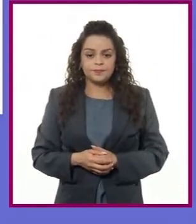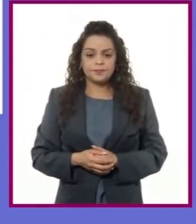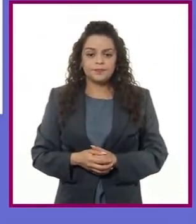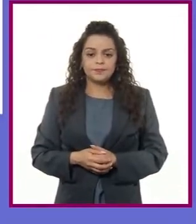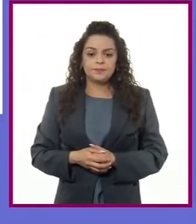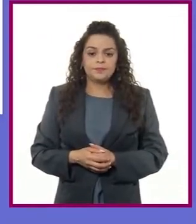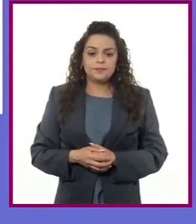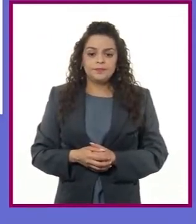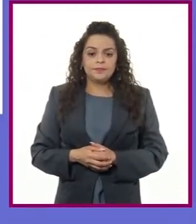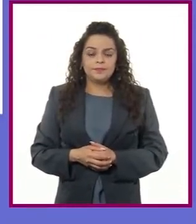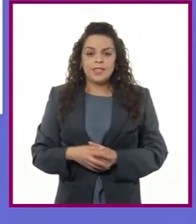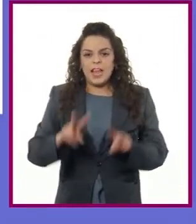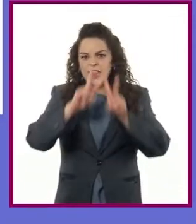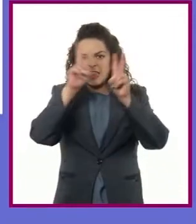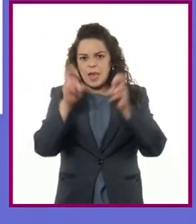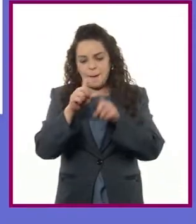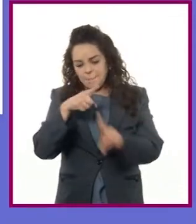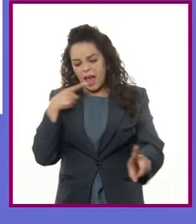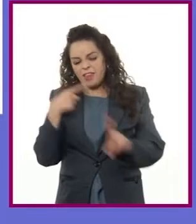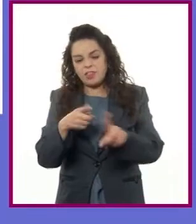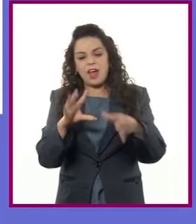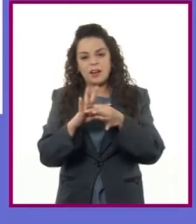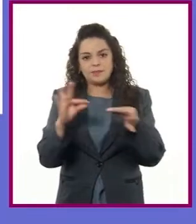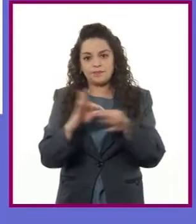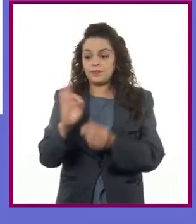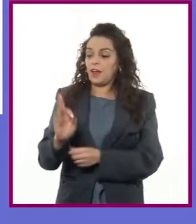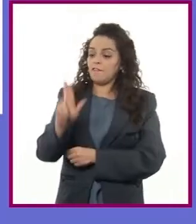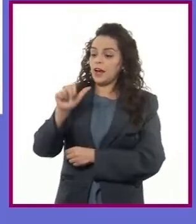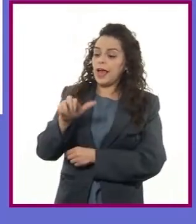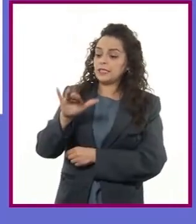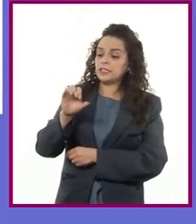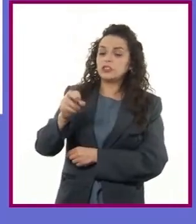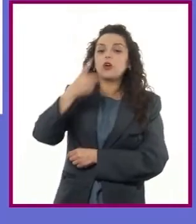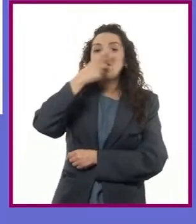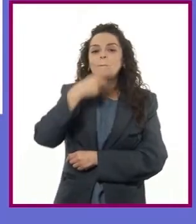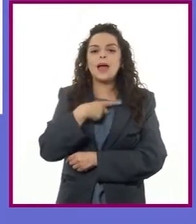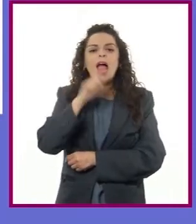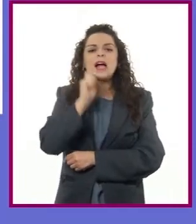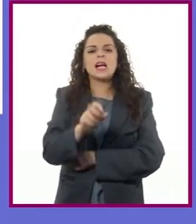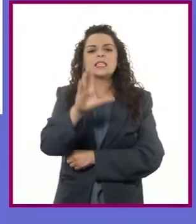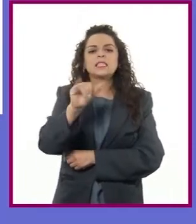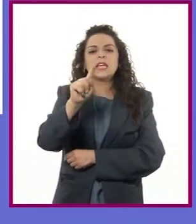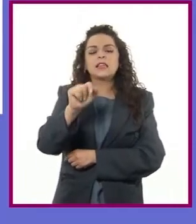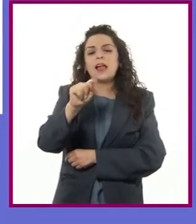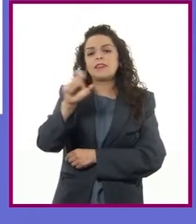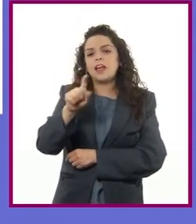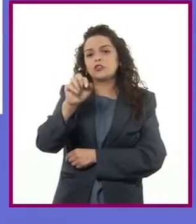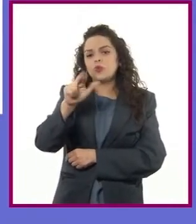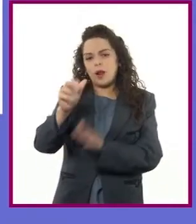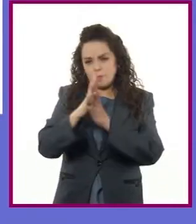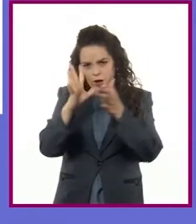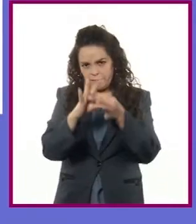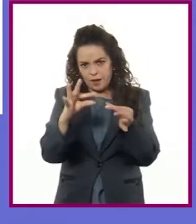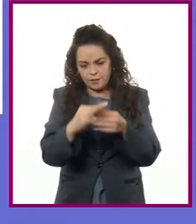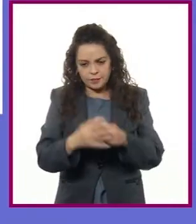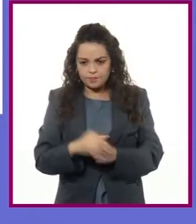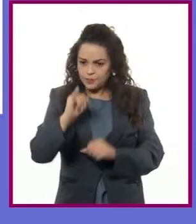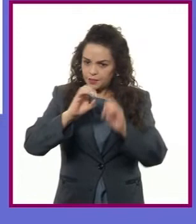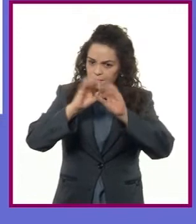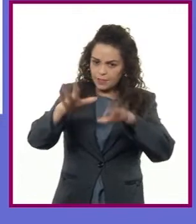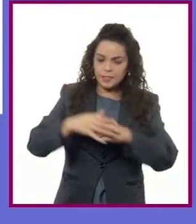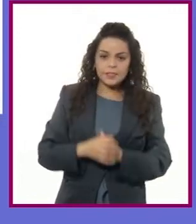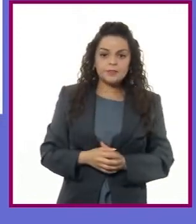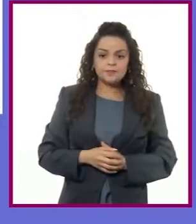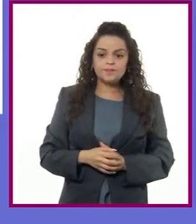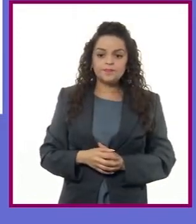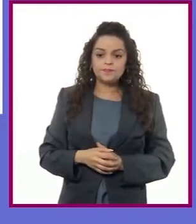Para ir directo al tema, Francisco Zendejas nos dirá qué es una cita textual. Por supuesto. La cita